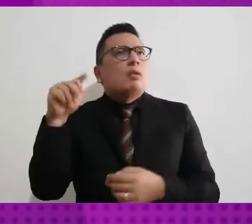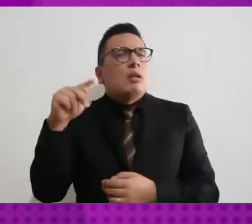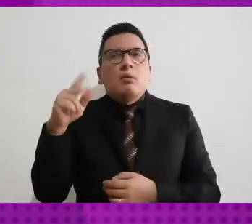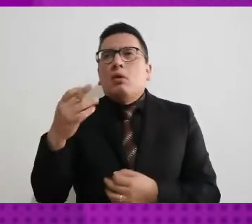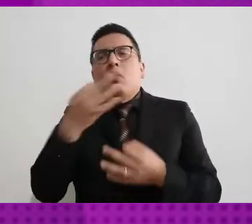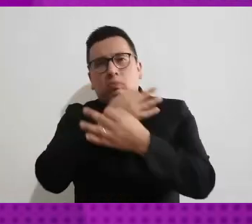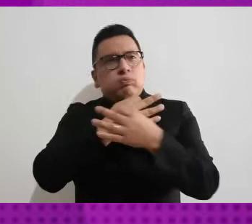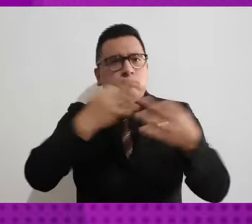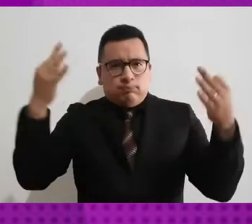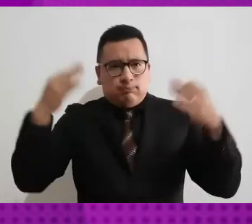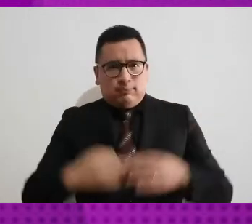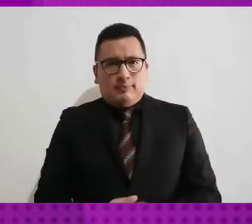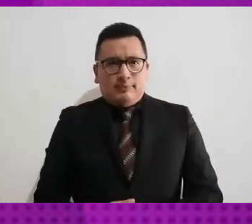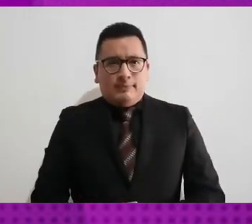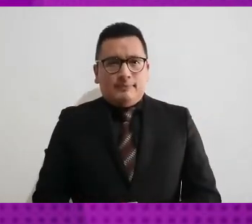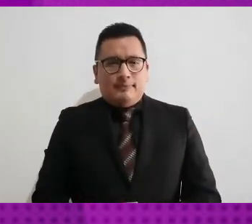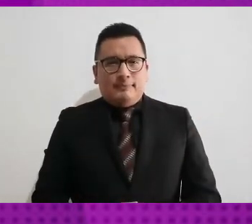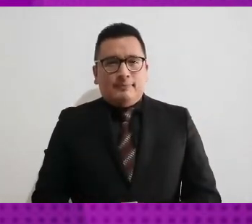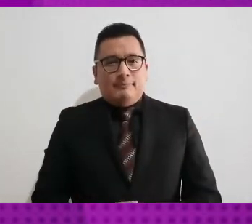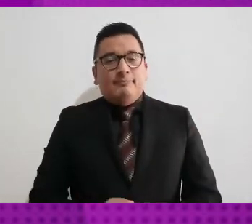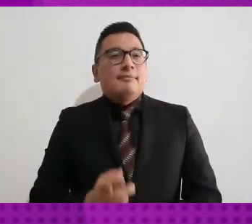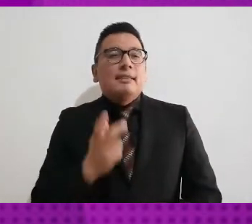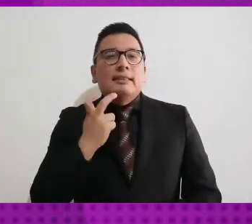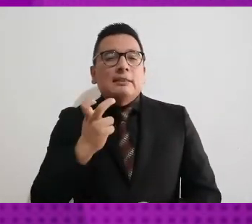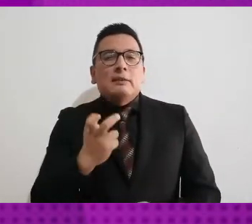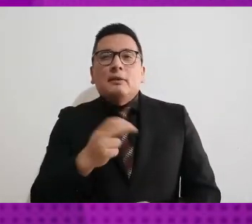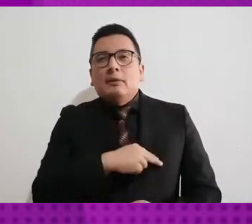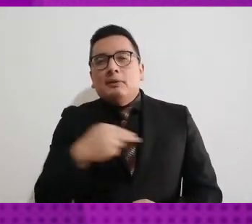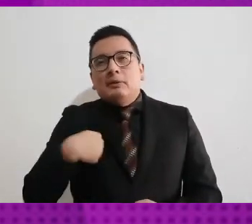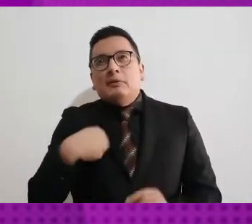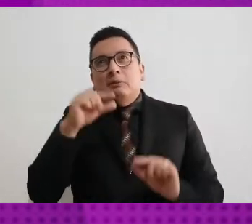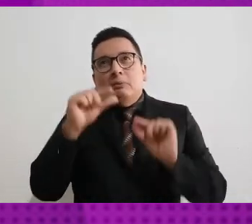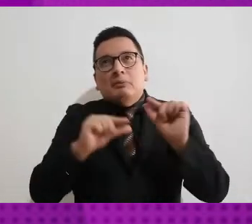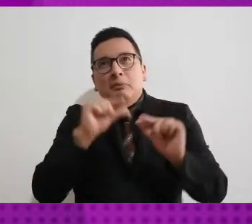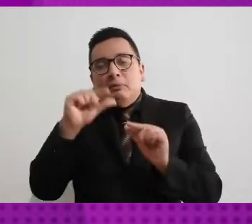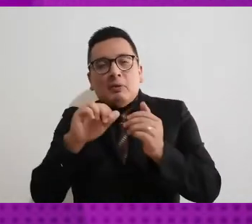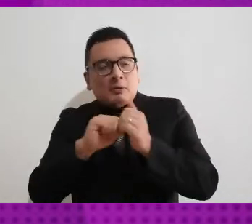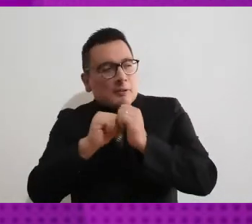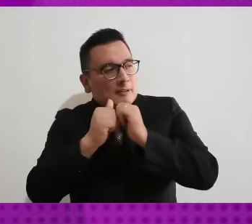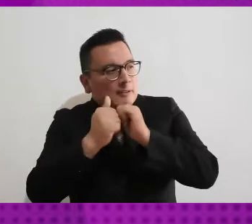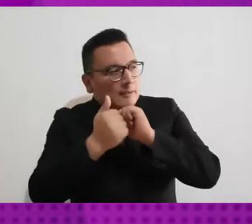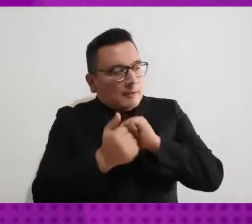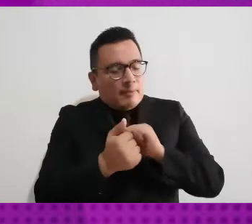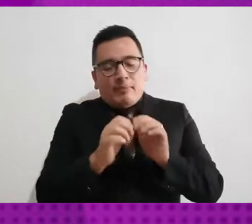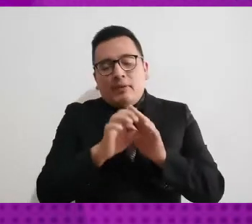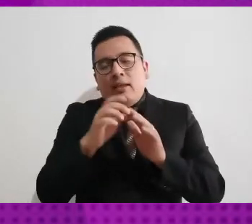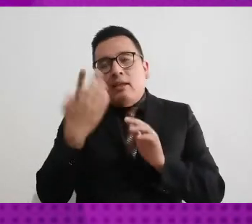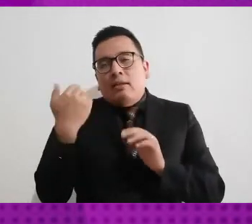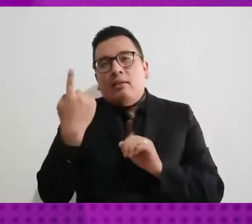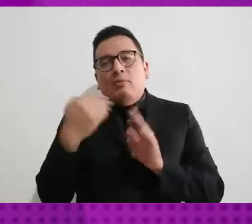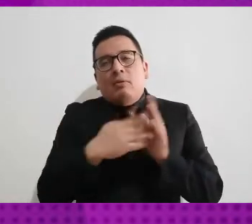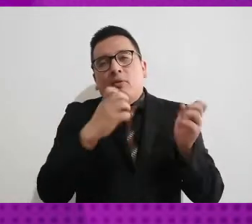equitativa. La consecuencia de ello fue que fuimos transitando primeramente en las elecciones intermedias